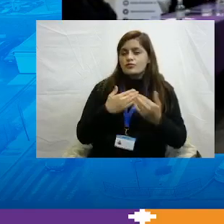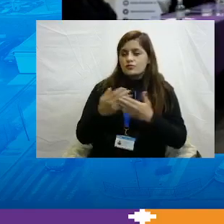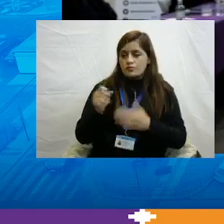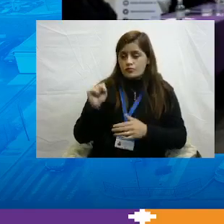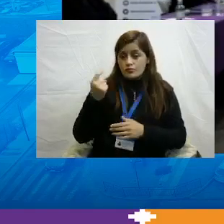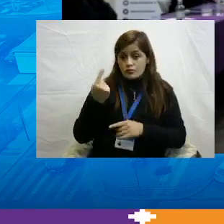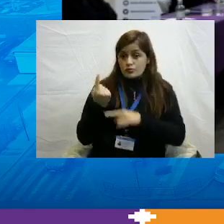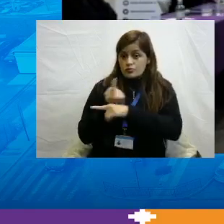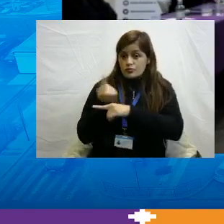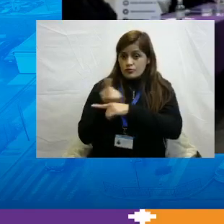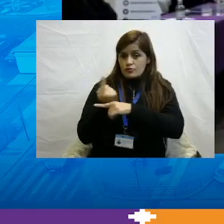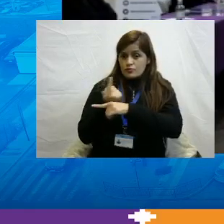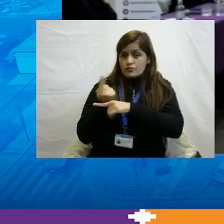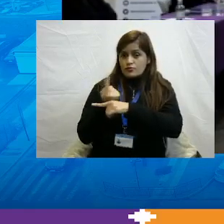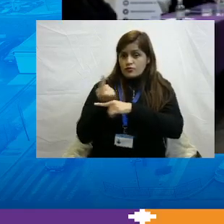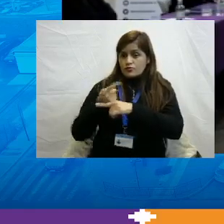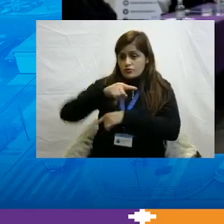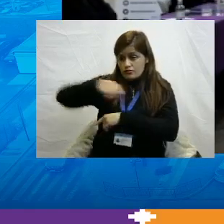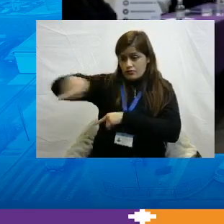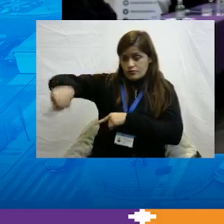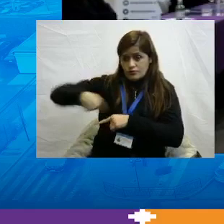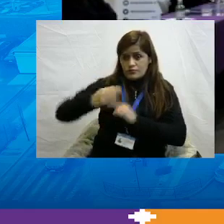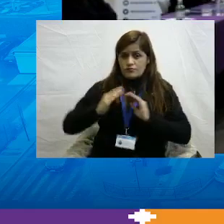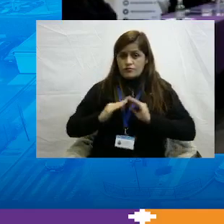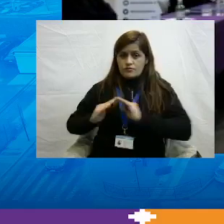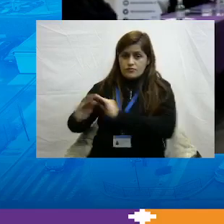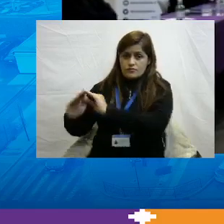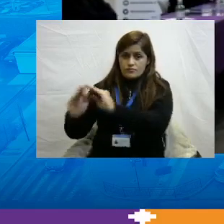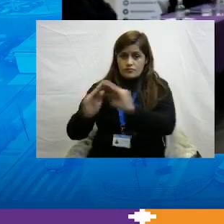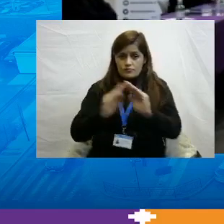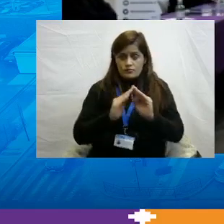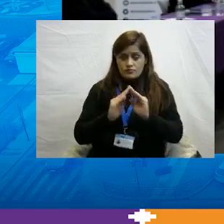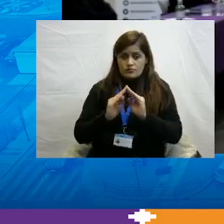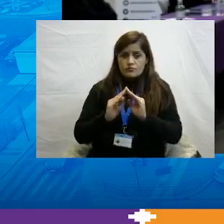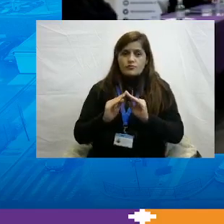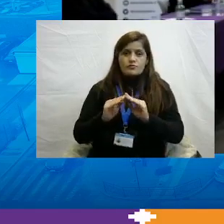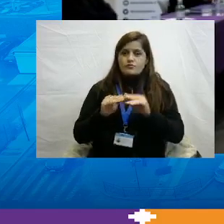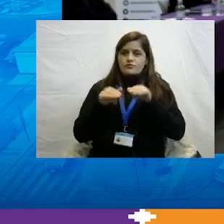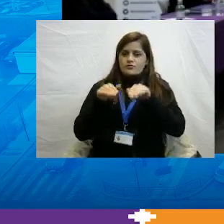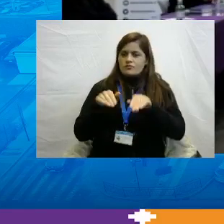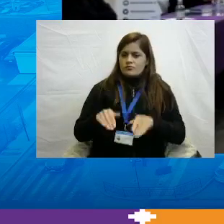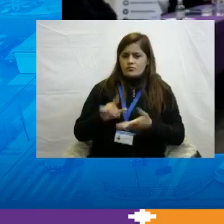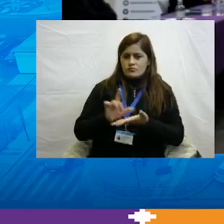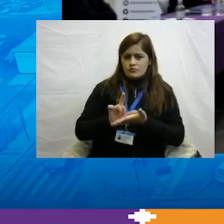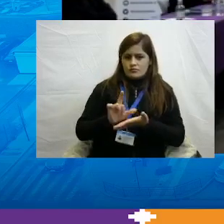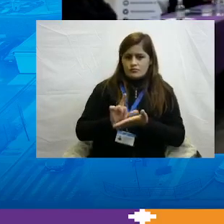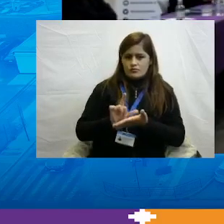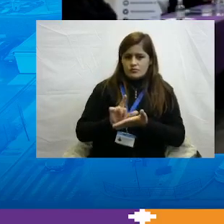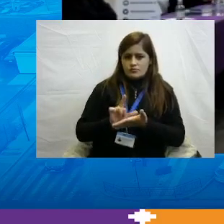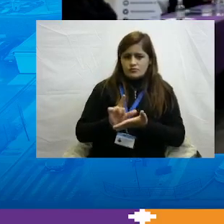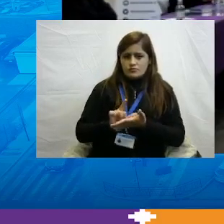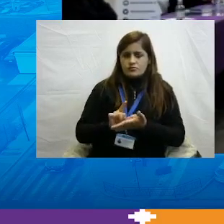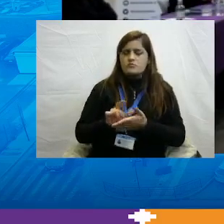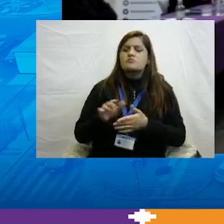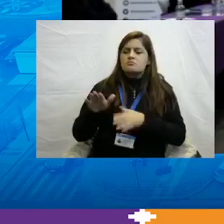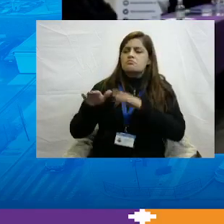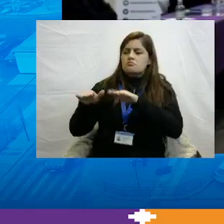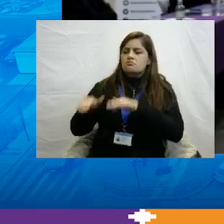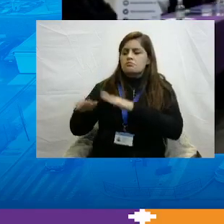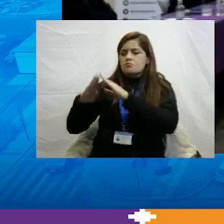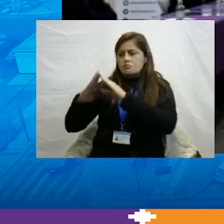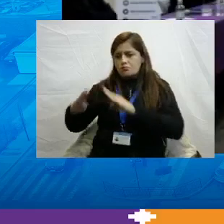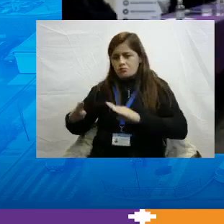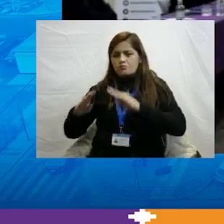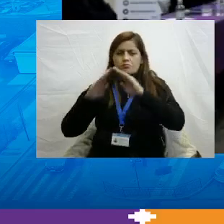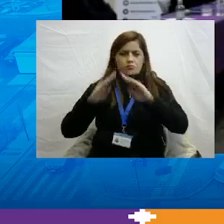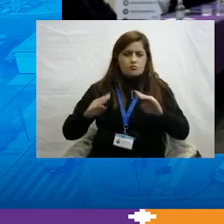esas conversaciones con los vecinos del sector. Ese lugar yo creo que estamos perfectamente hablando del mismo. Los otros también mantenidos, las sedes también mantenidos, creo que